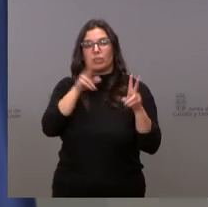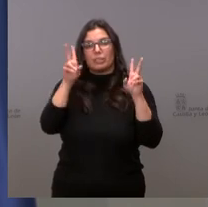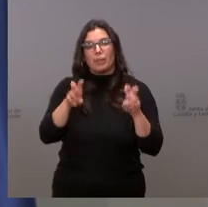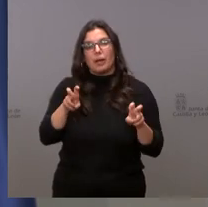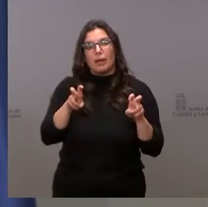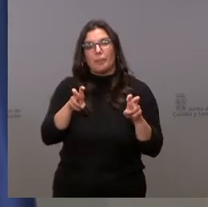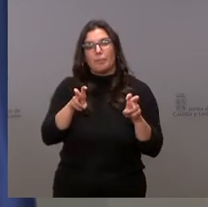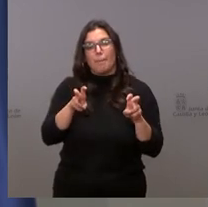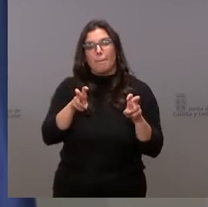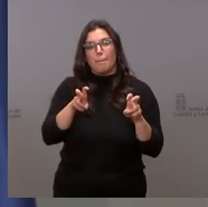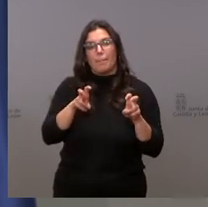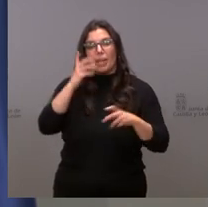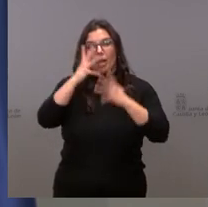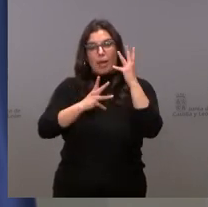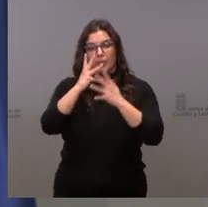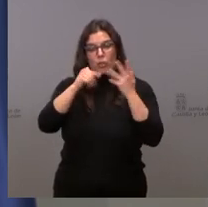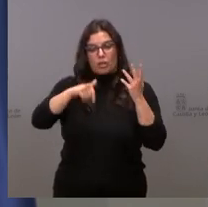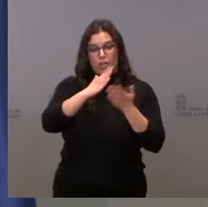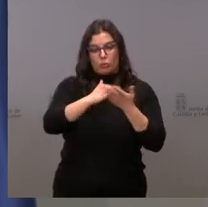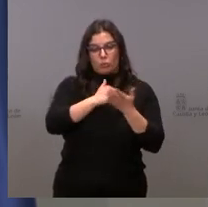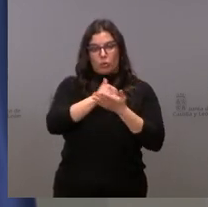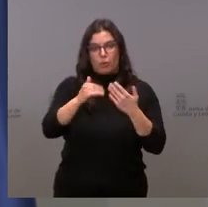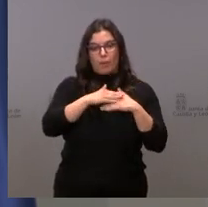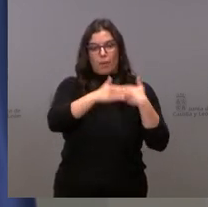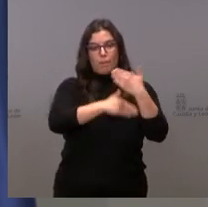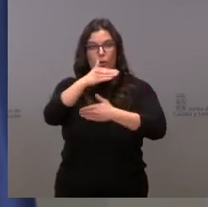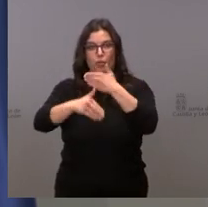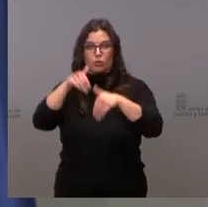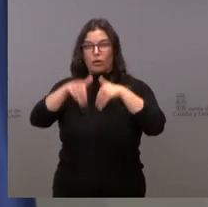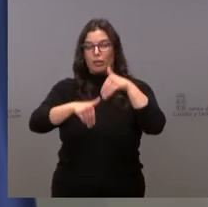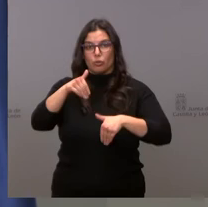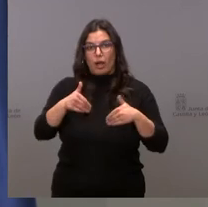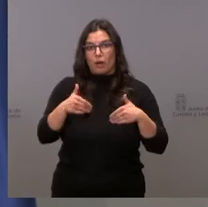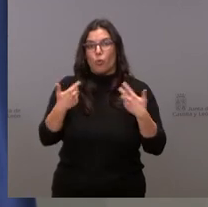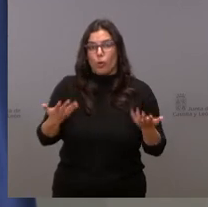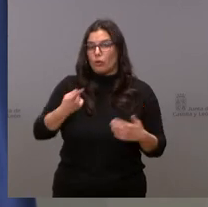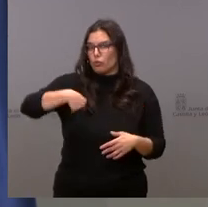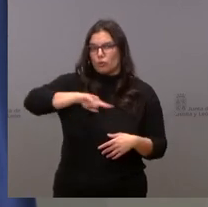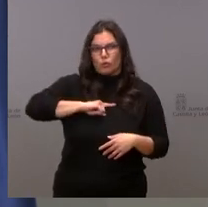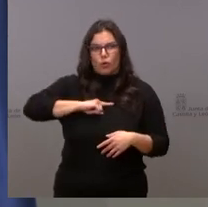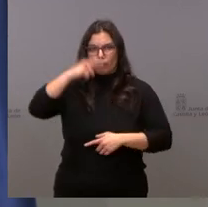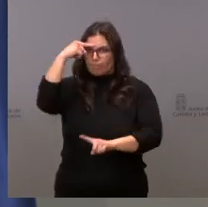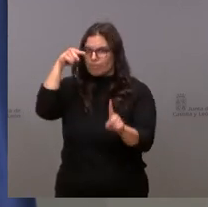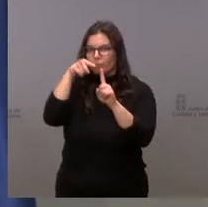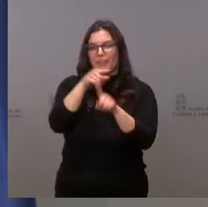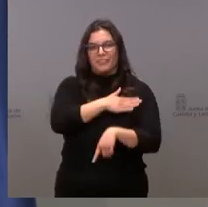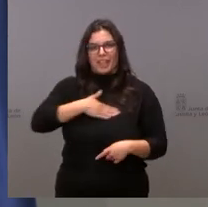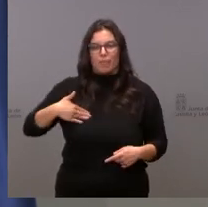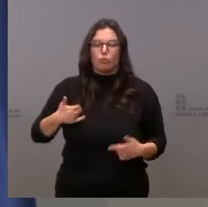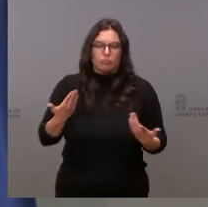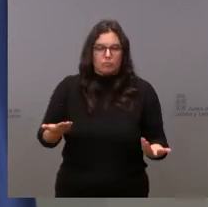de la administración autonómica durante el proceso electoral pues nuestra misión y nuestro deseo es cumplir